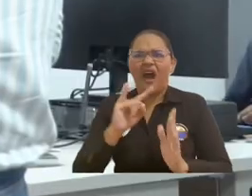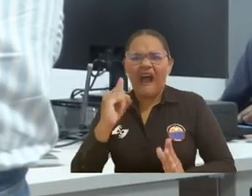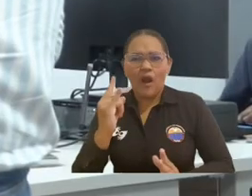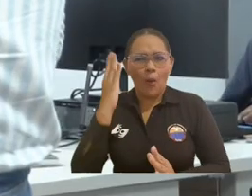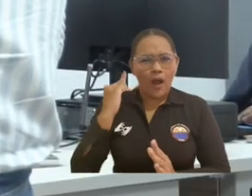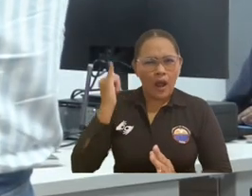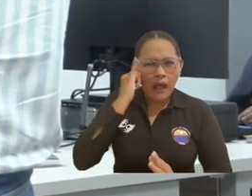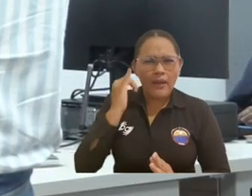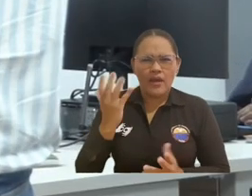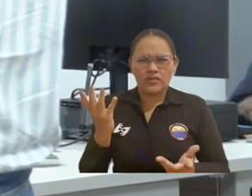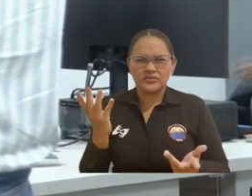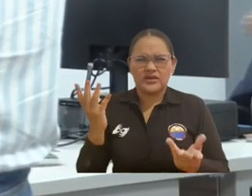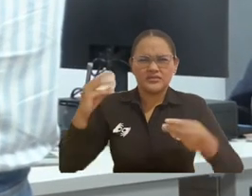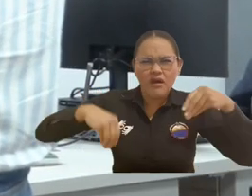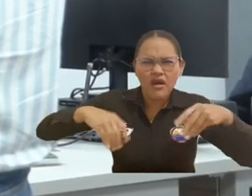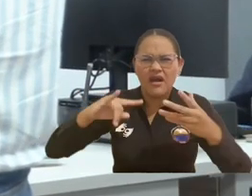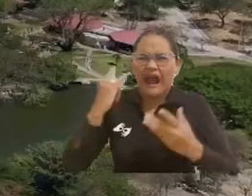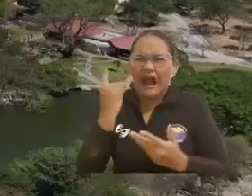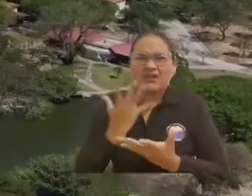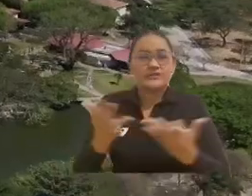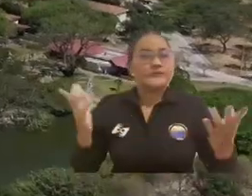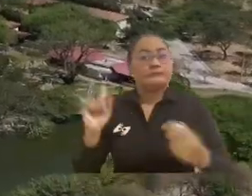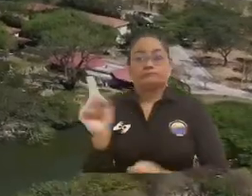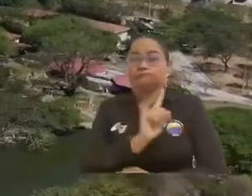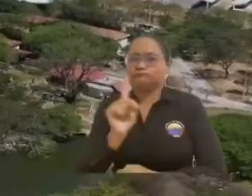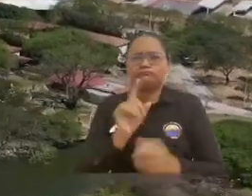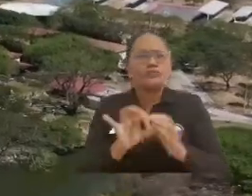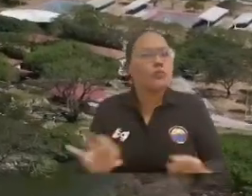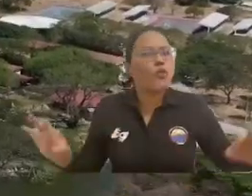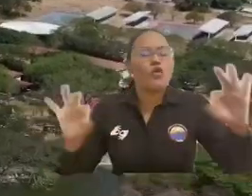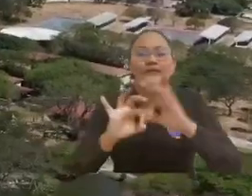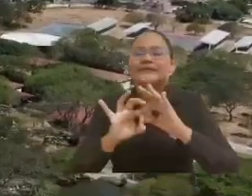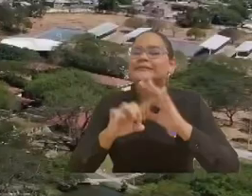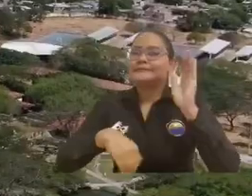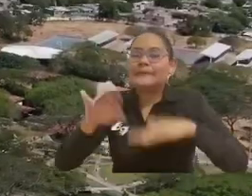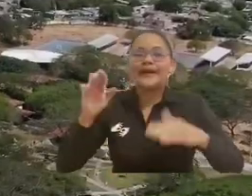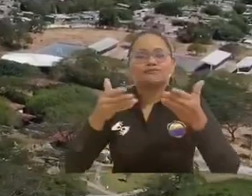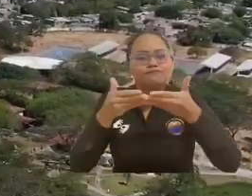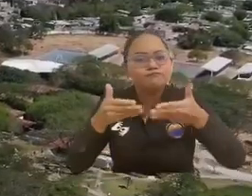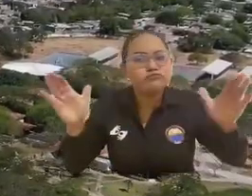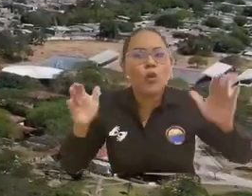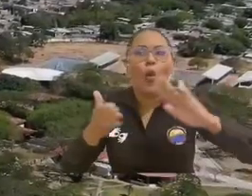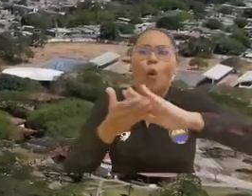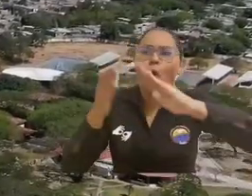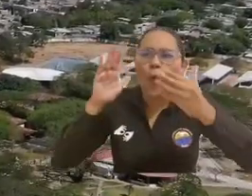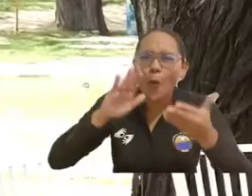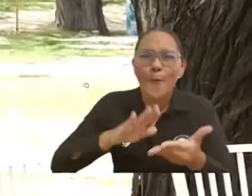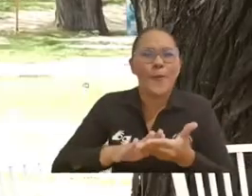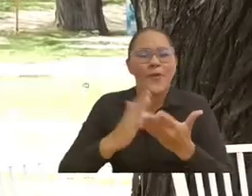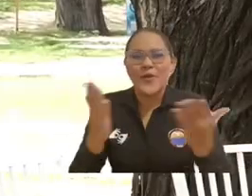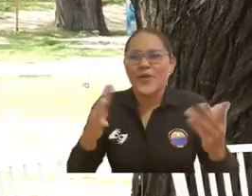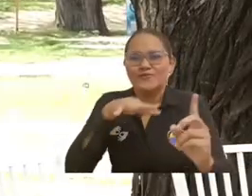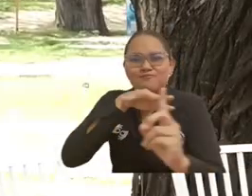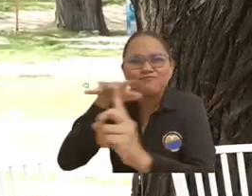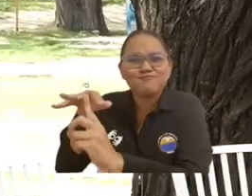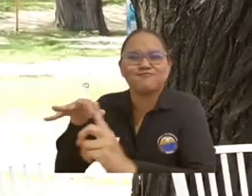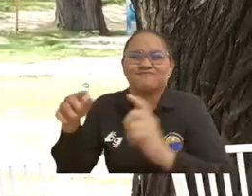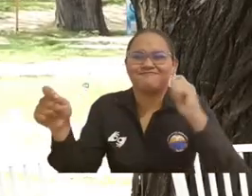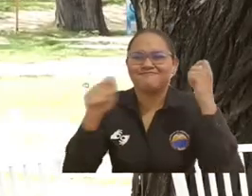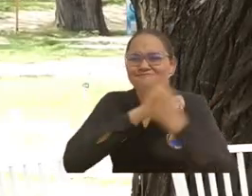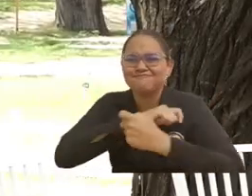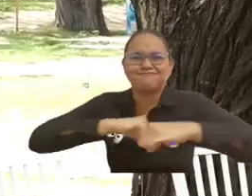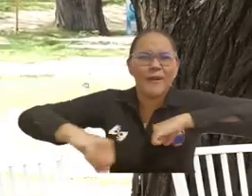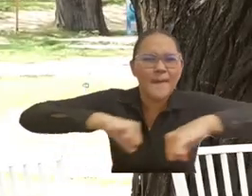académica. Pero sobre todo, tiene que abrirse a las comunidades y al territorio. Ese es el desafío que tenemos y ese es el legado que deja